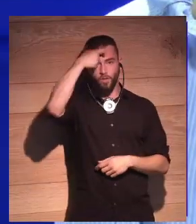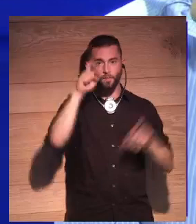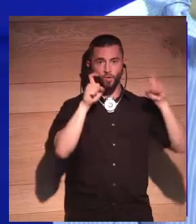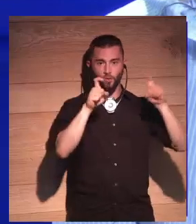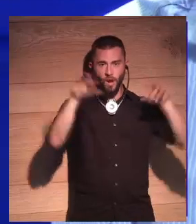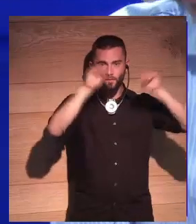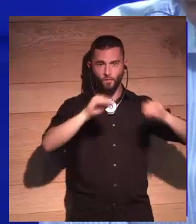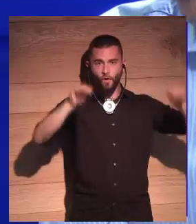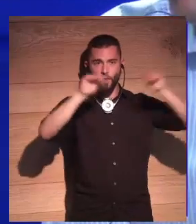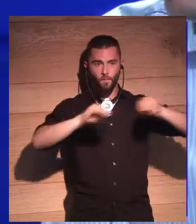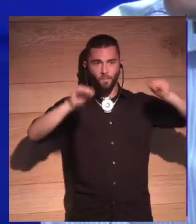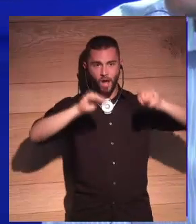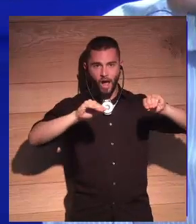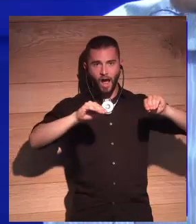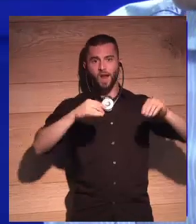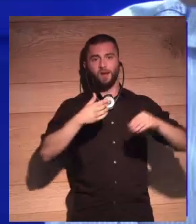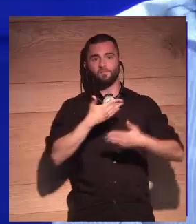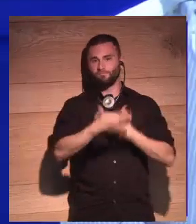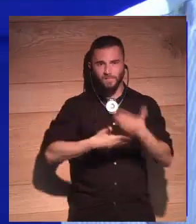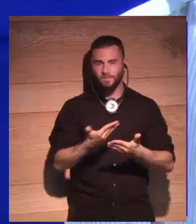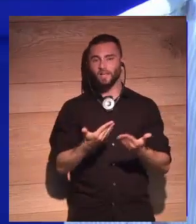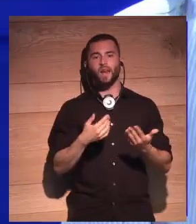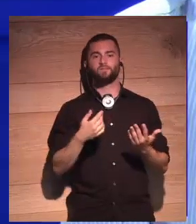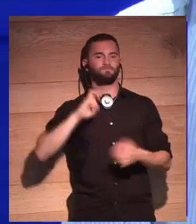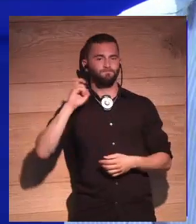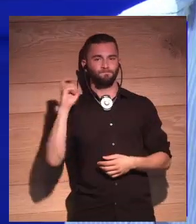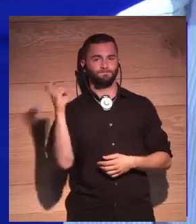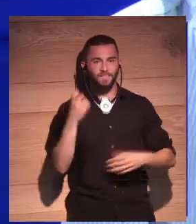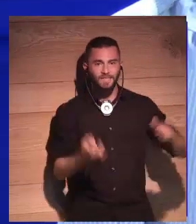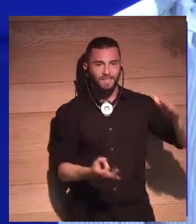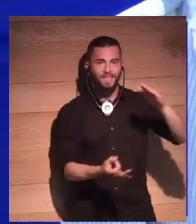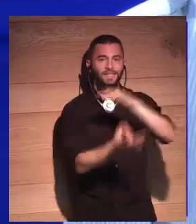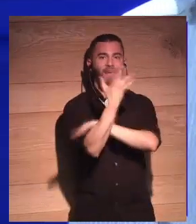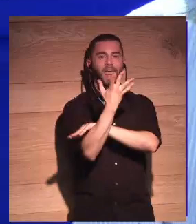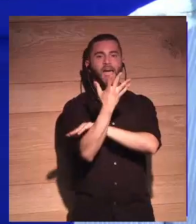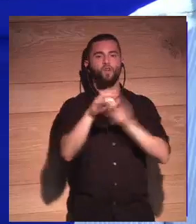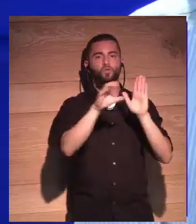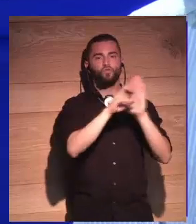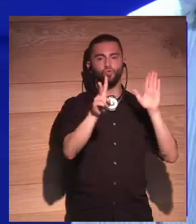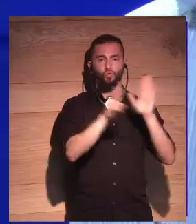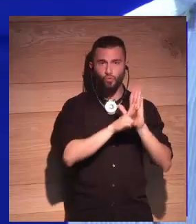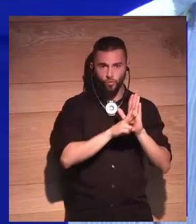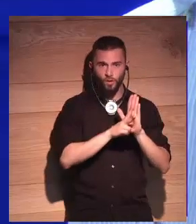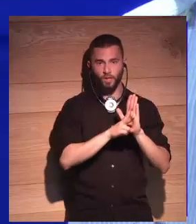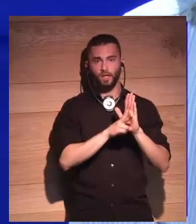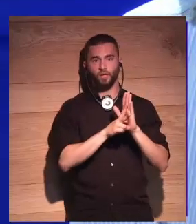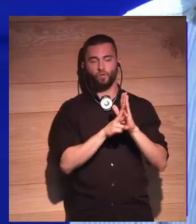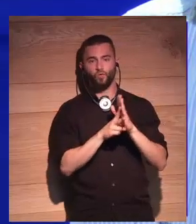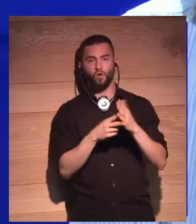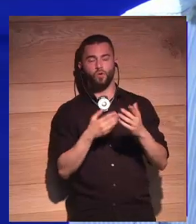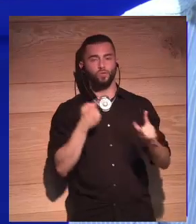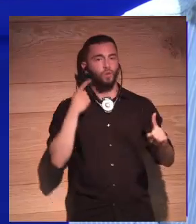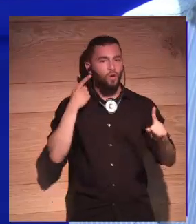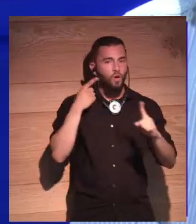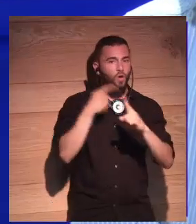educar, formar, transversal, etcétera, y crear, vamos a decir, unos currículum que sean transversales para que